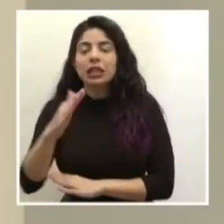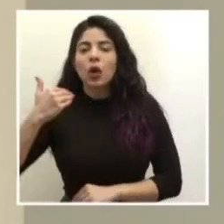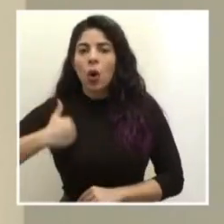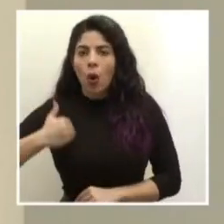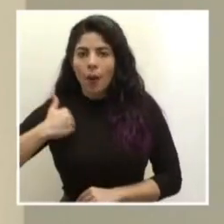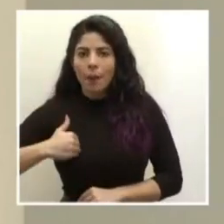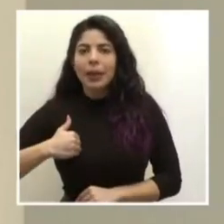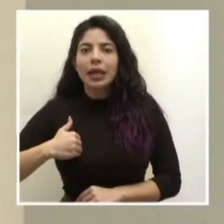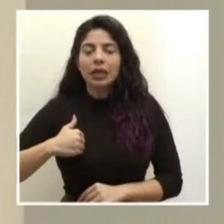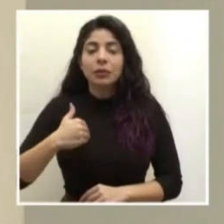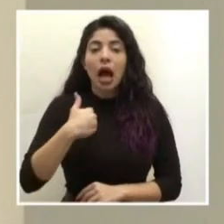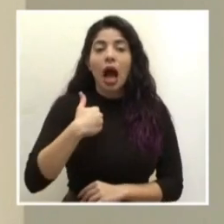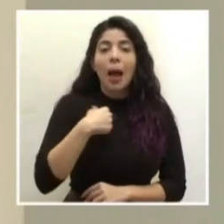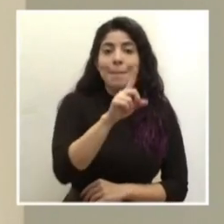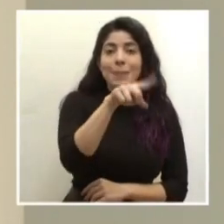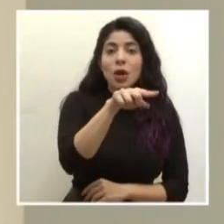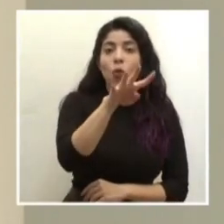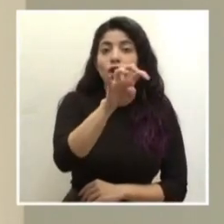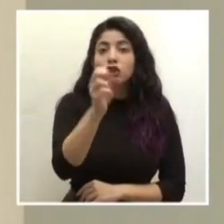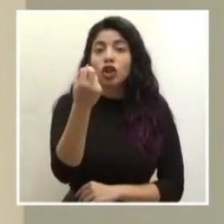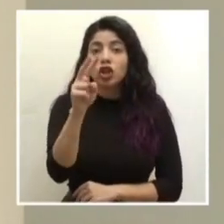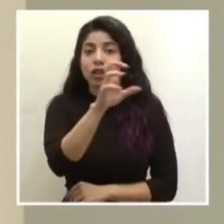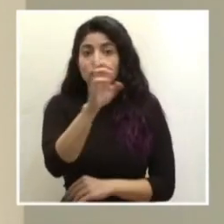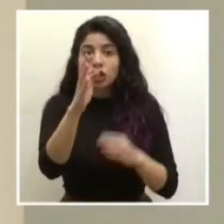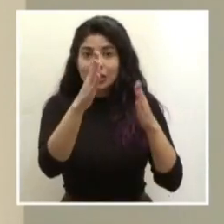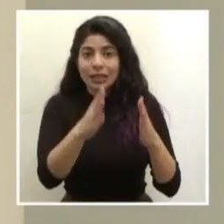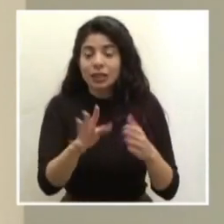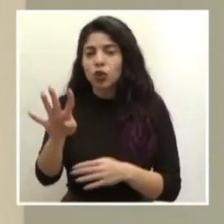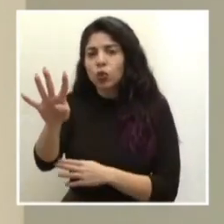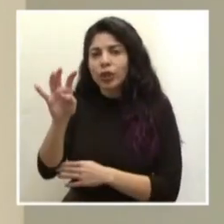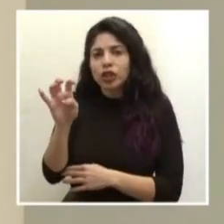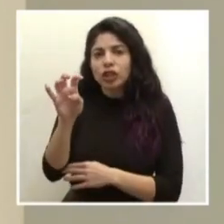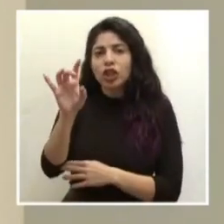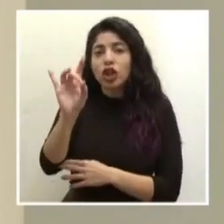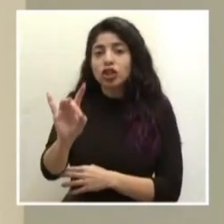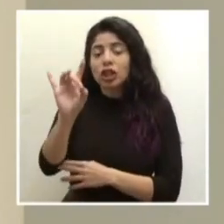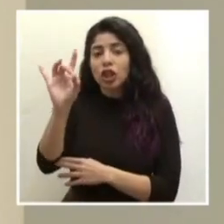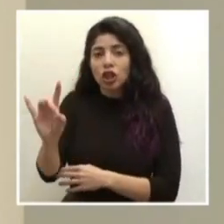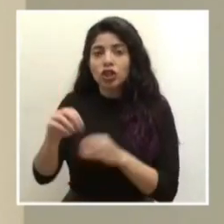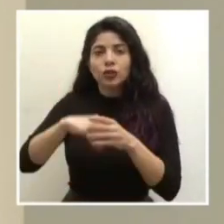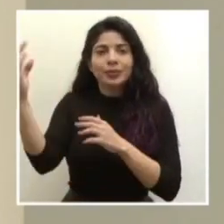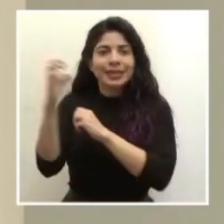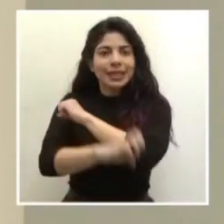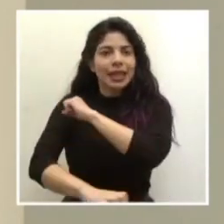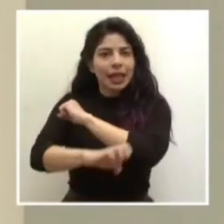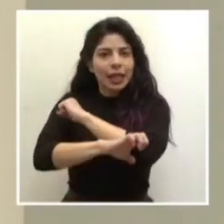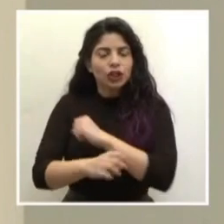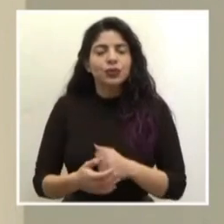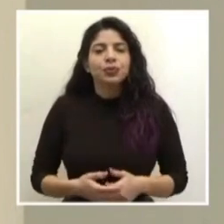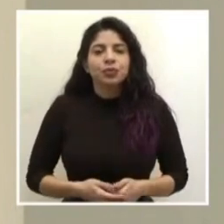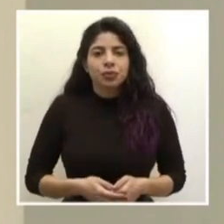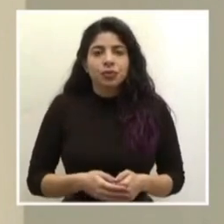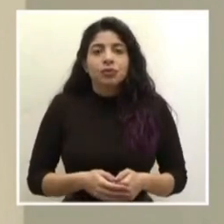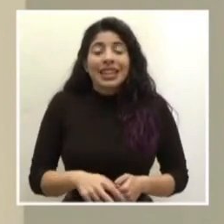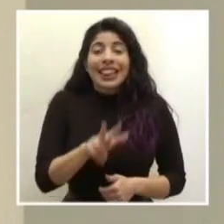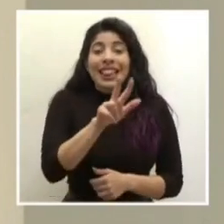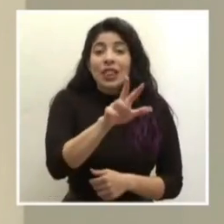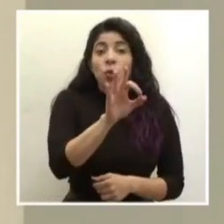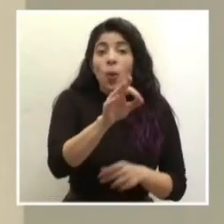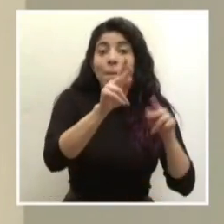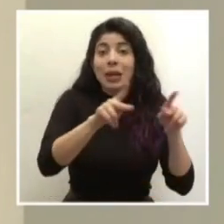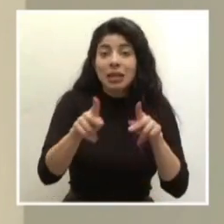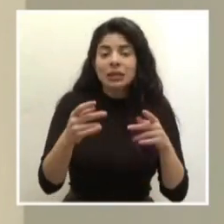hombres. Tenemos 1.412 costarricenses y 488 extranjeros. 39